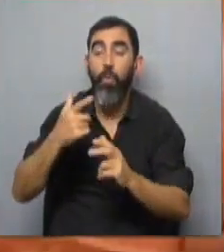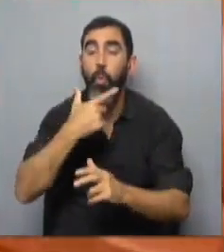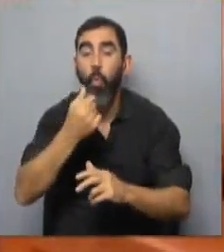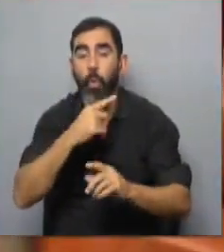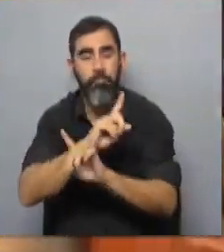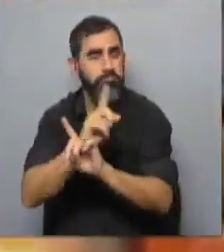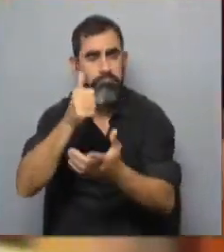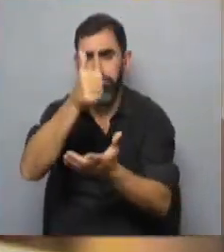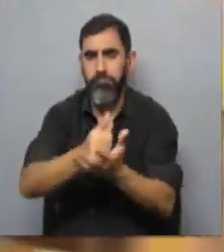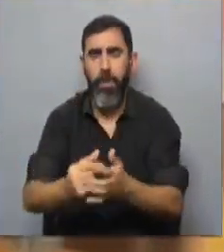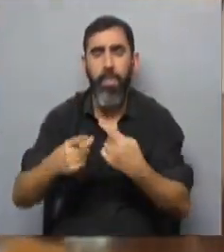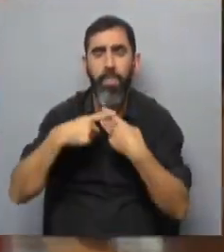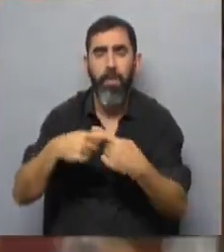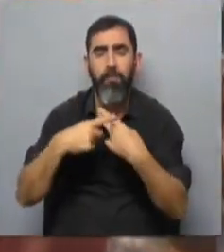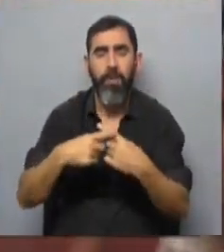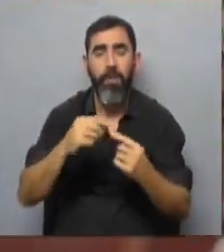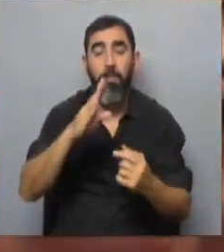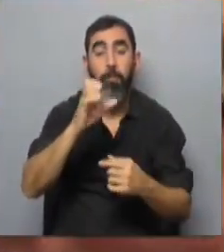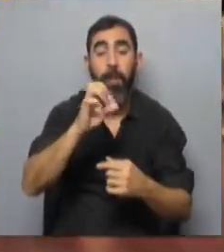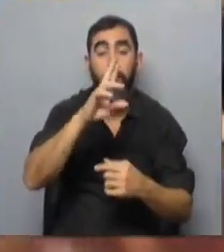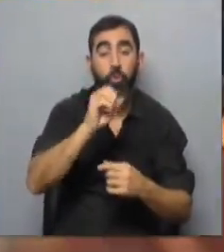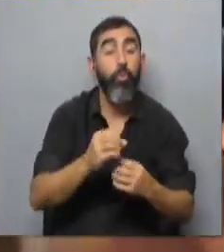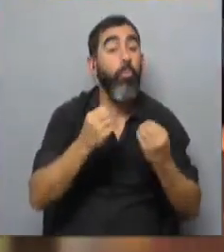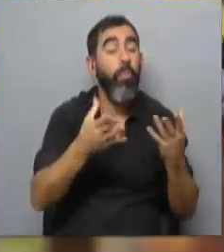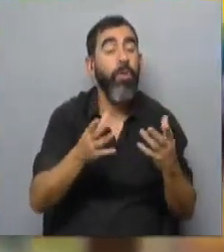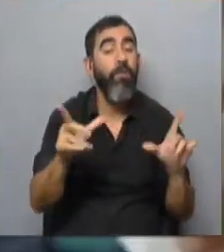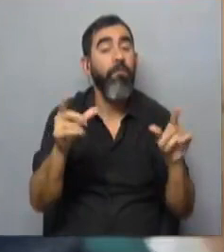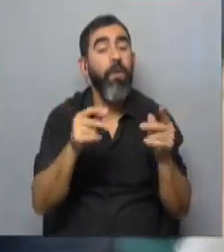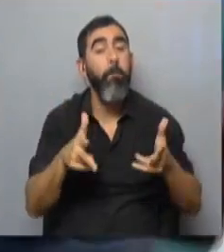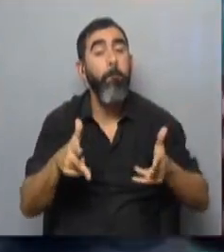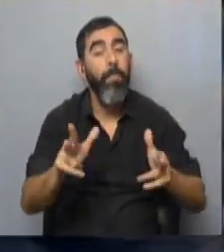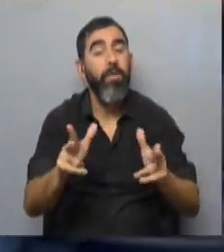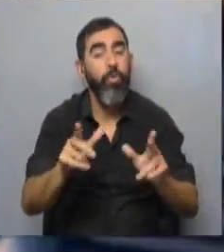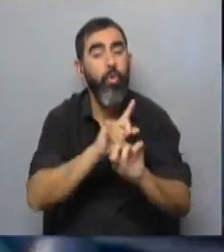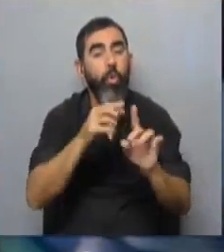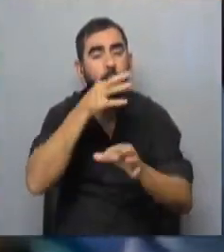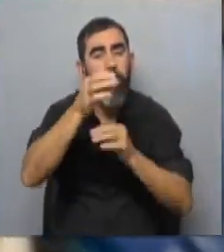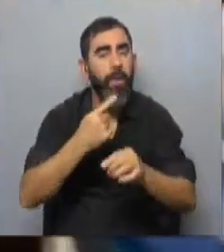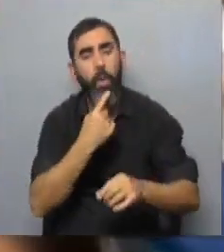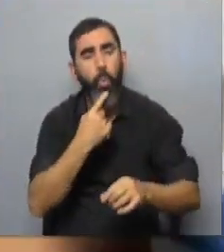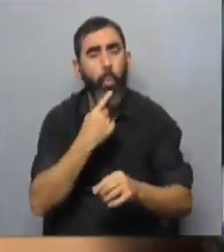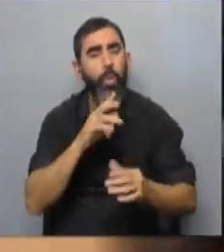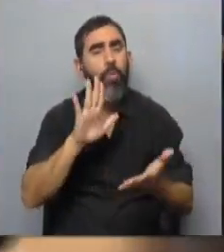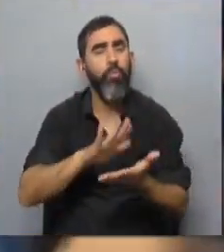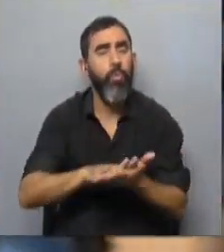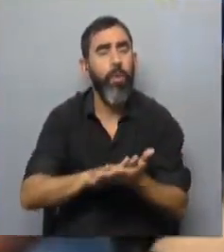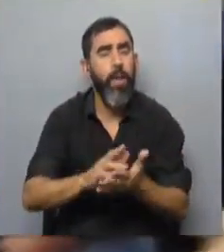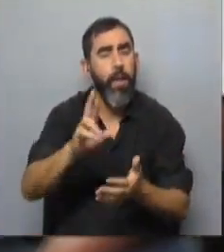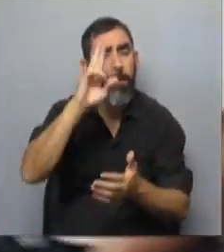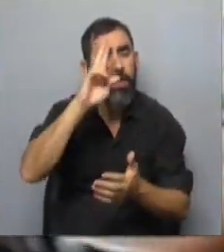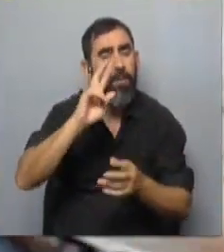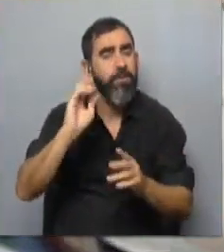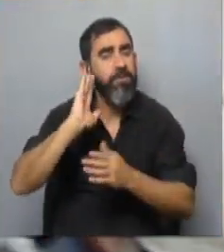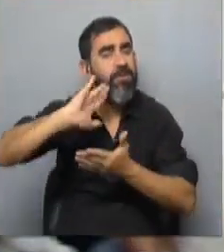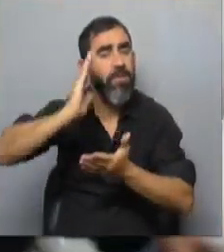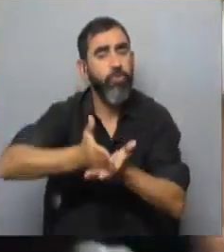que no se presentará el debate oficial contra Gustavo Petro porque se terminó el plazo y no se aclararon las dudas que tenía sobre el cumplimiento del fallo